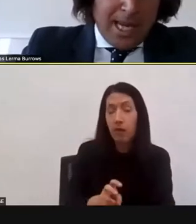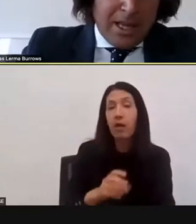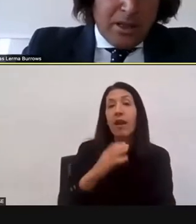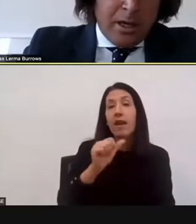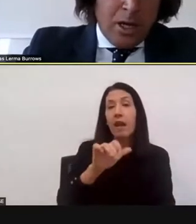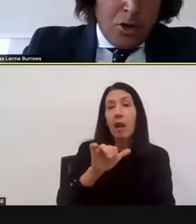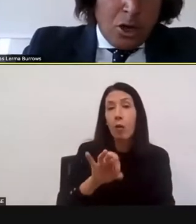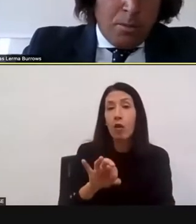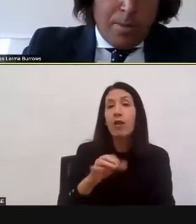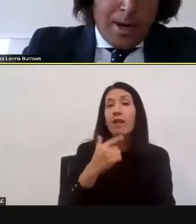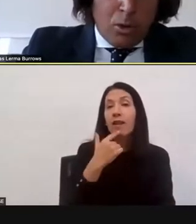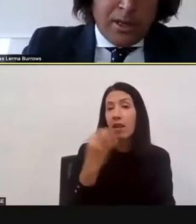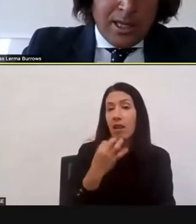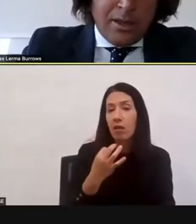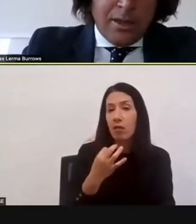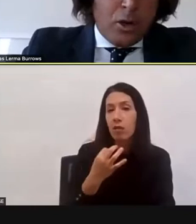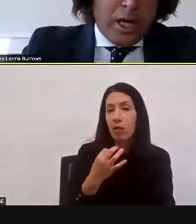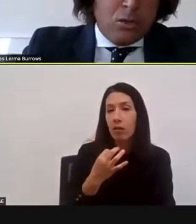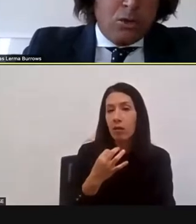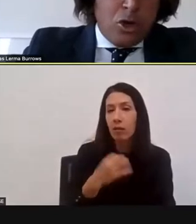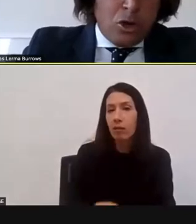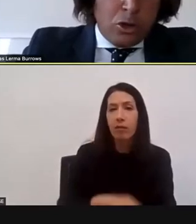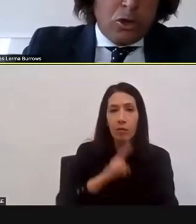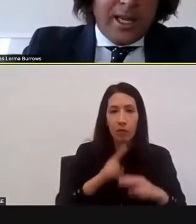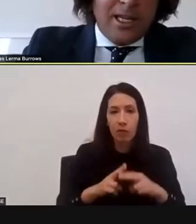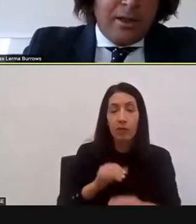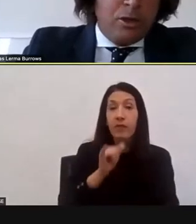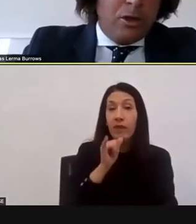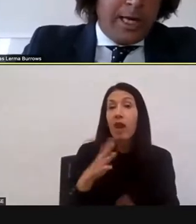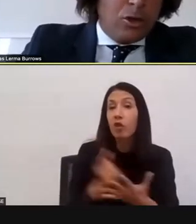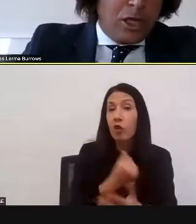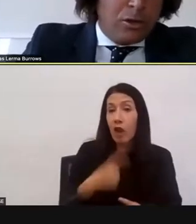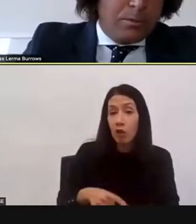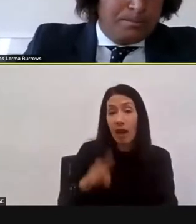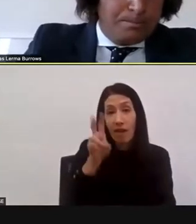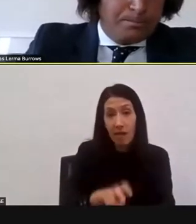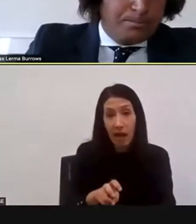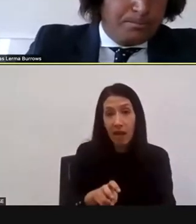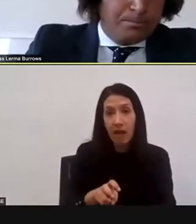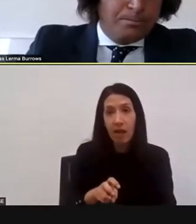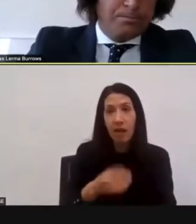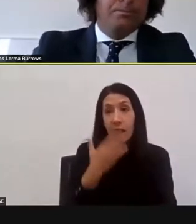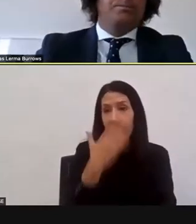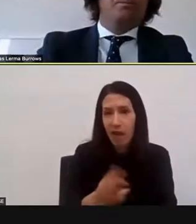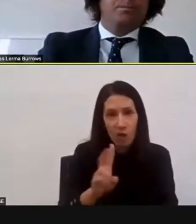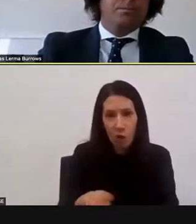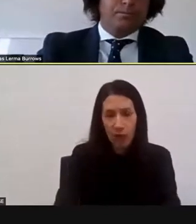venía a decir: non omar quid licet honestum. No todo lo que es lícito es honesto.